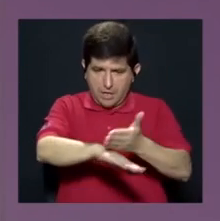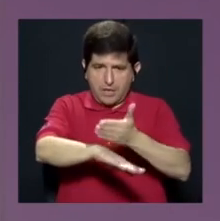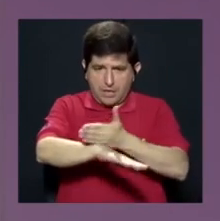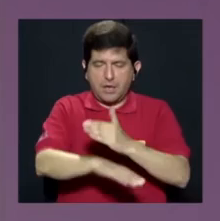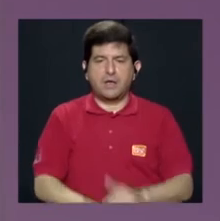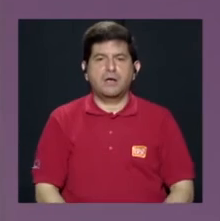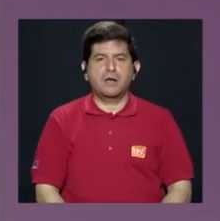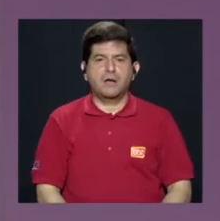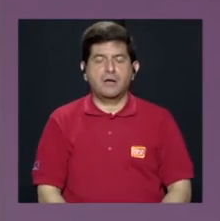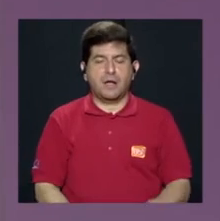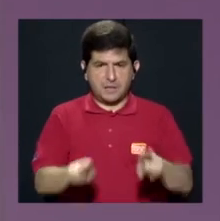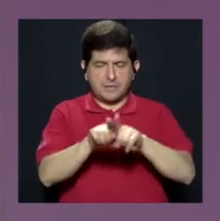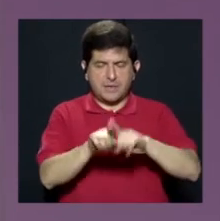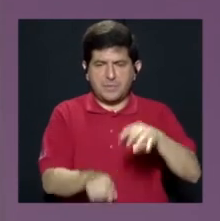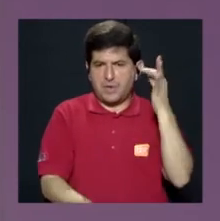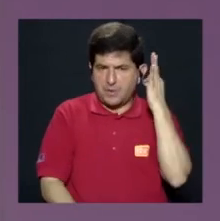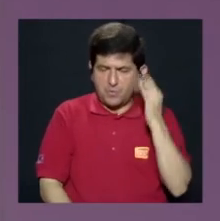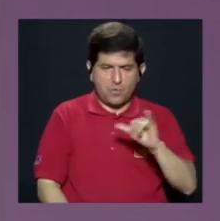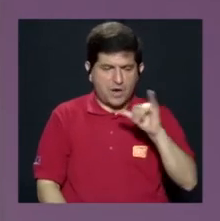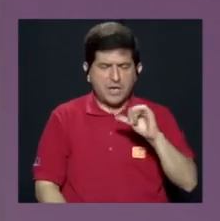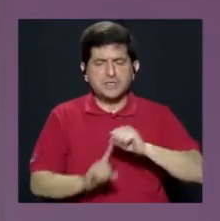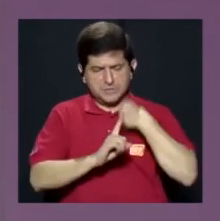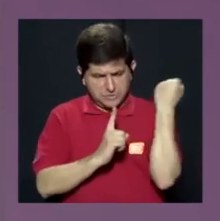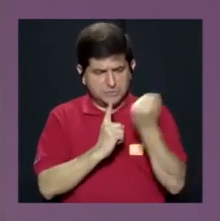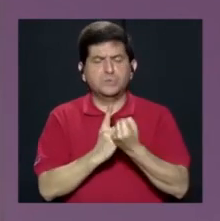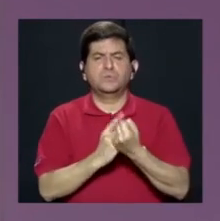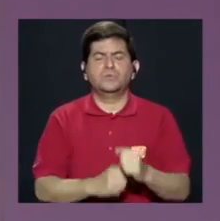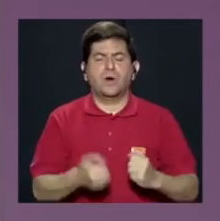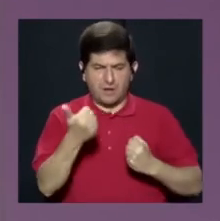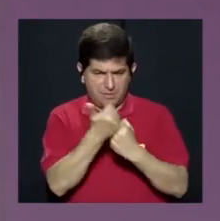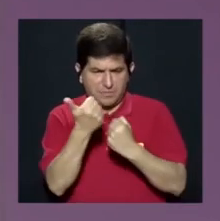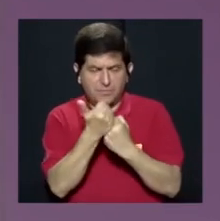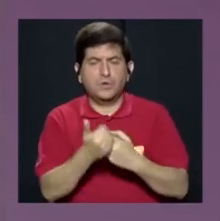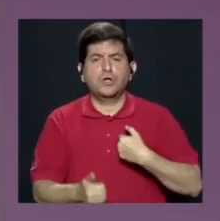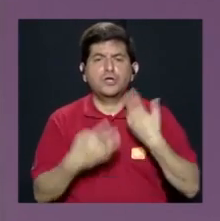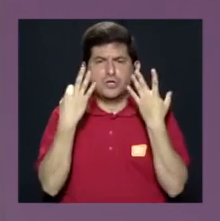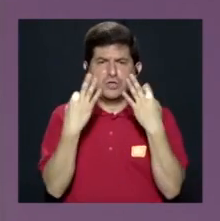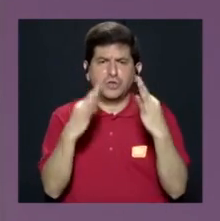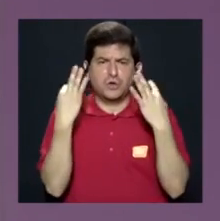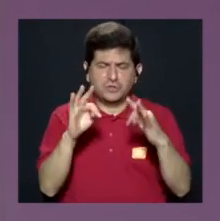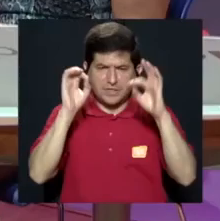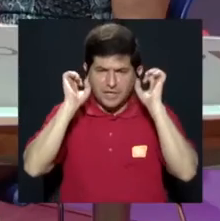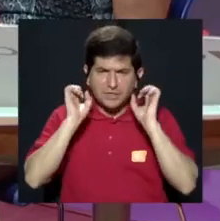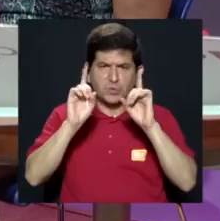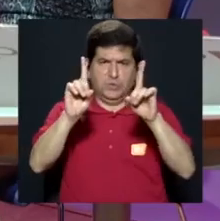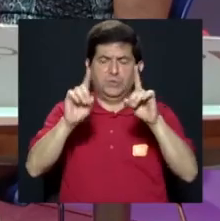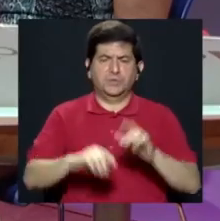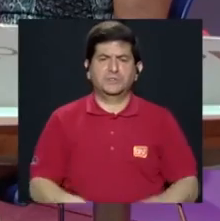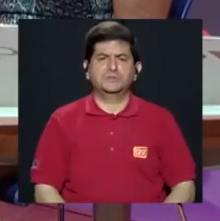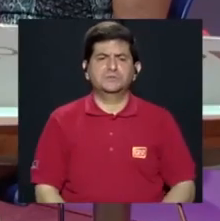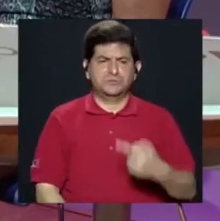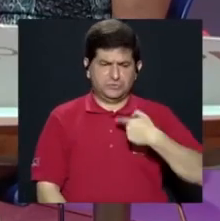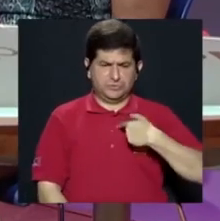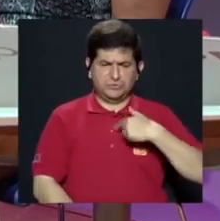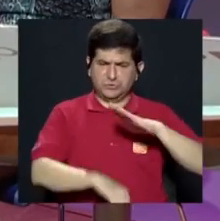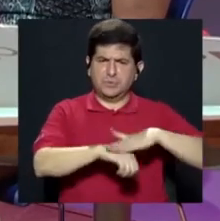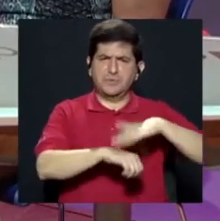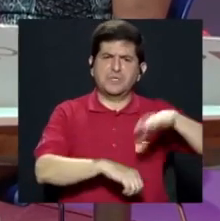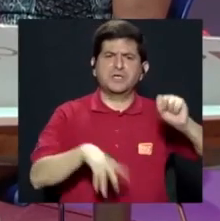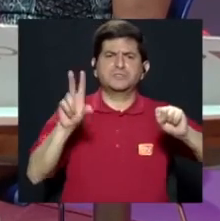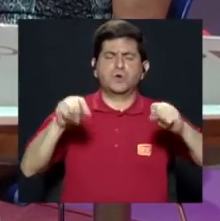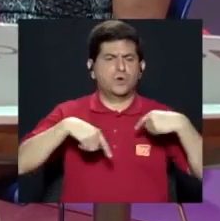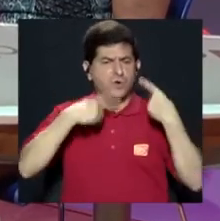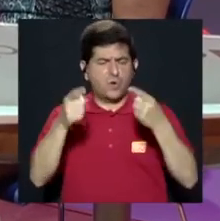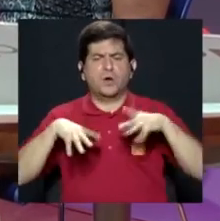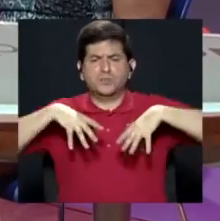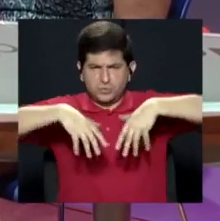tengo mujeres tras mío que viven sufriendo esto, y ahora yo trato de educarme en qué debo permitir y qué no cuando voy a